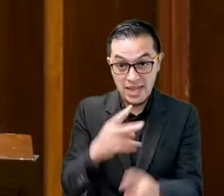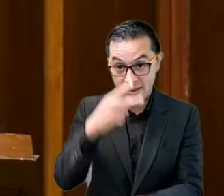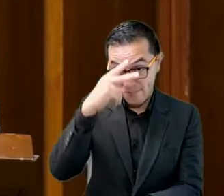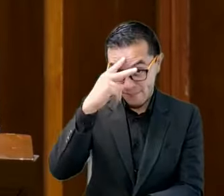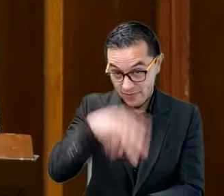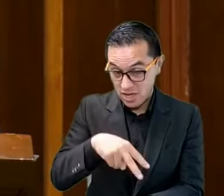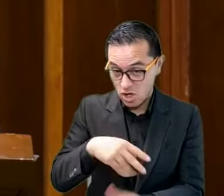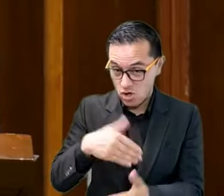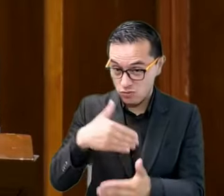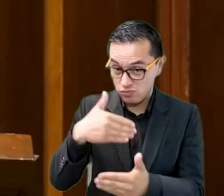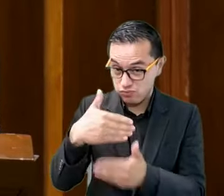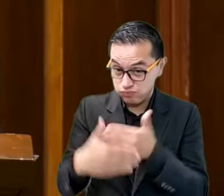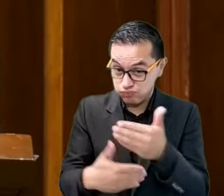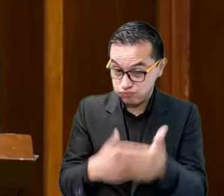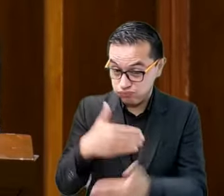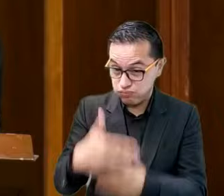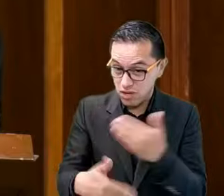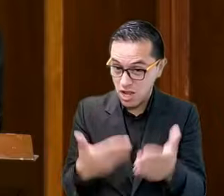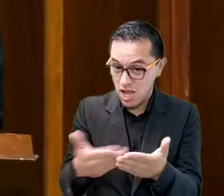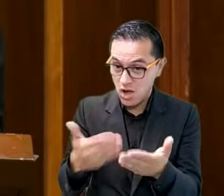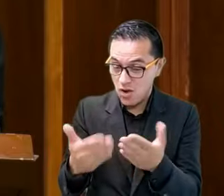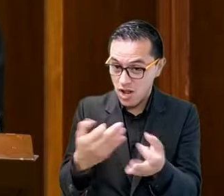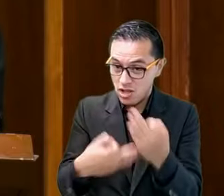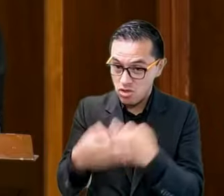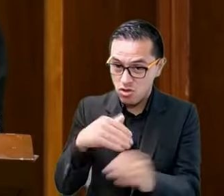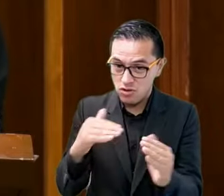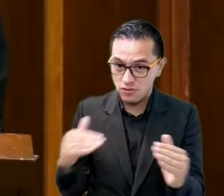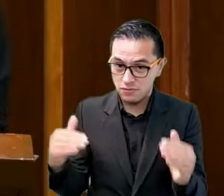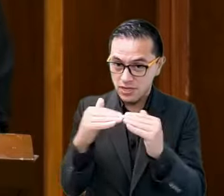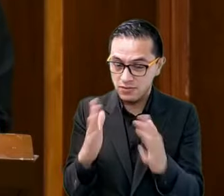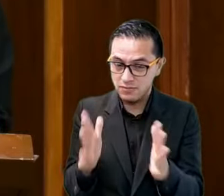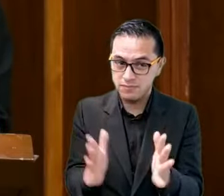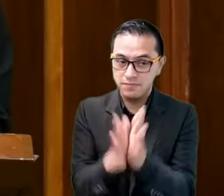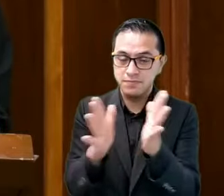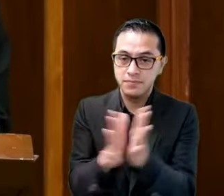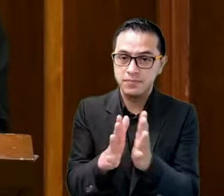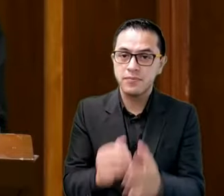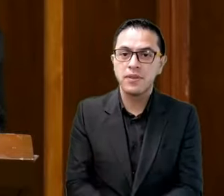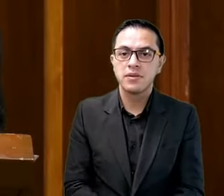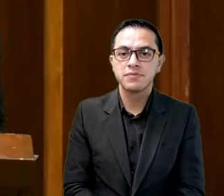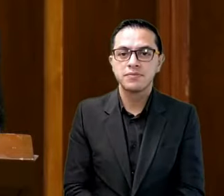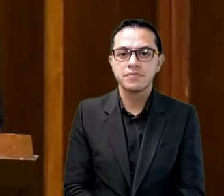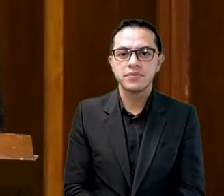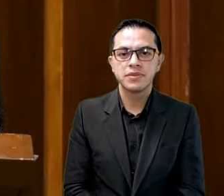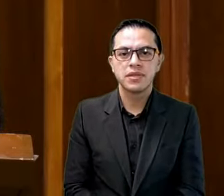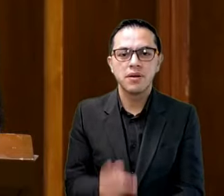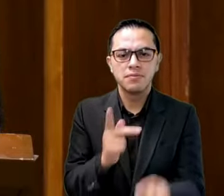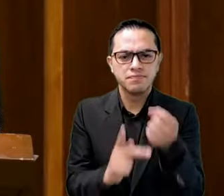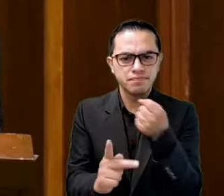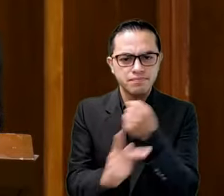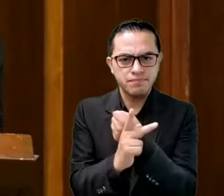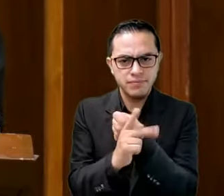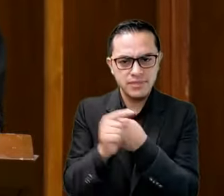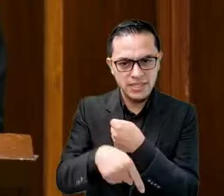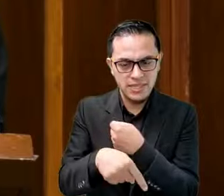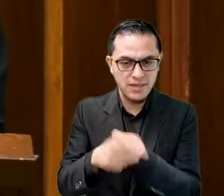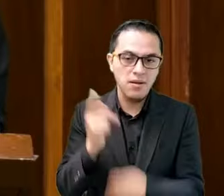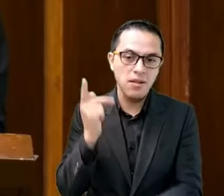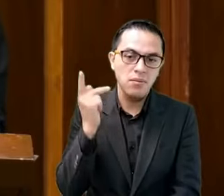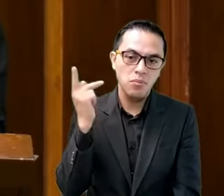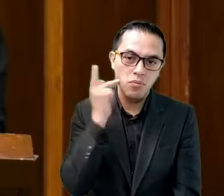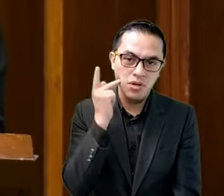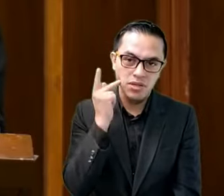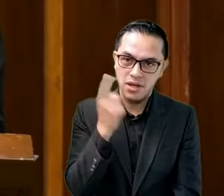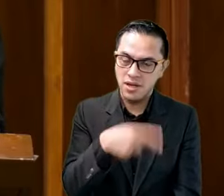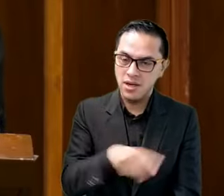participativa como la que hoy vivimos en un país donde las élites políticas y económicas han